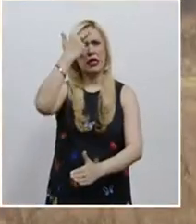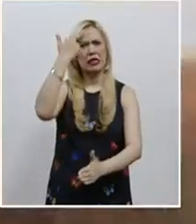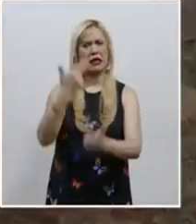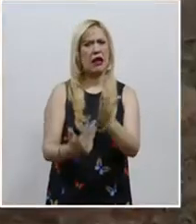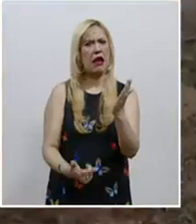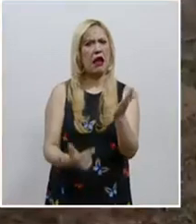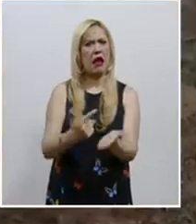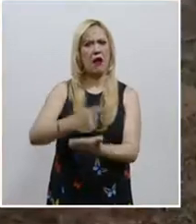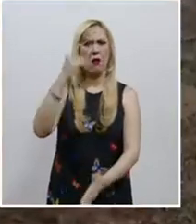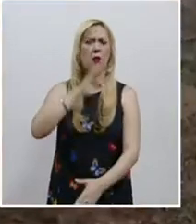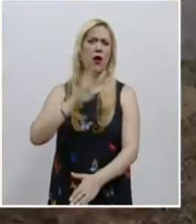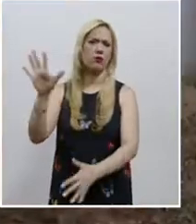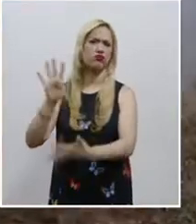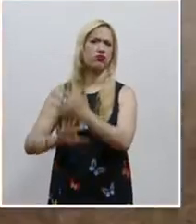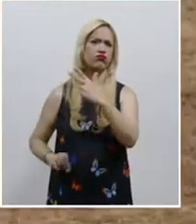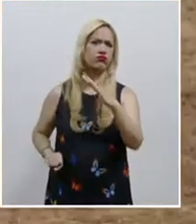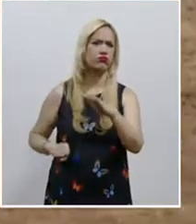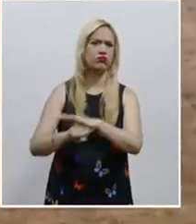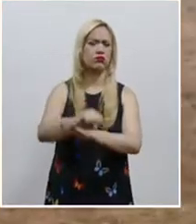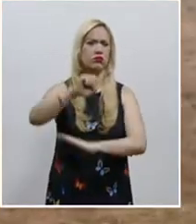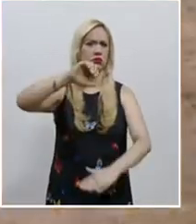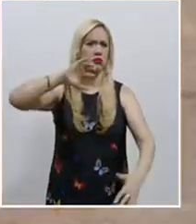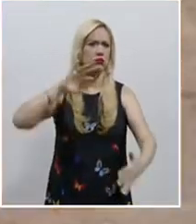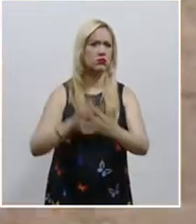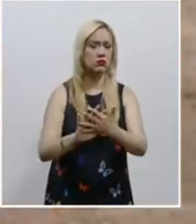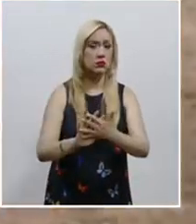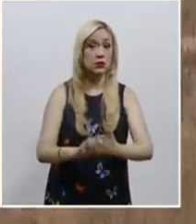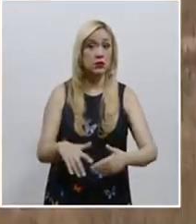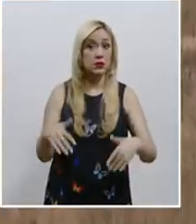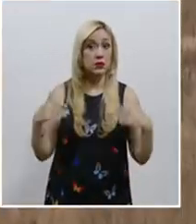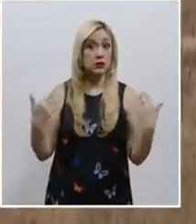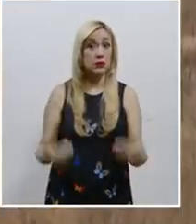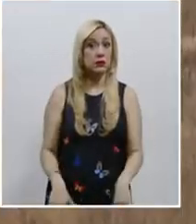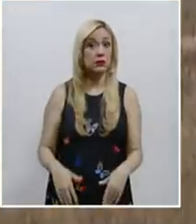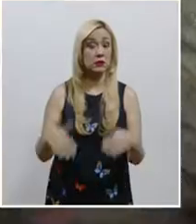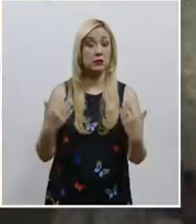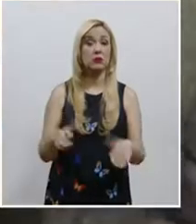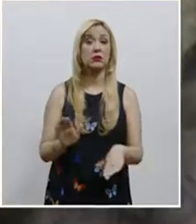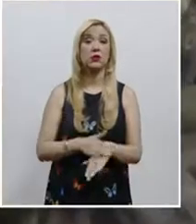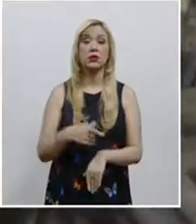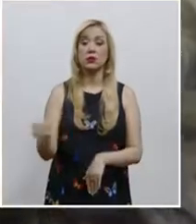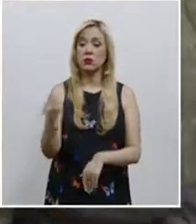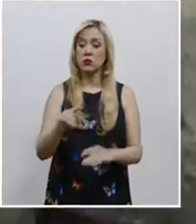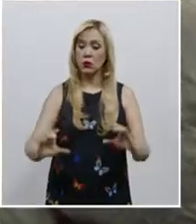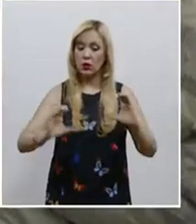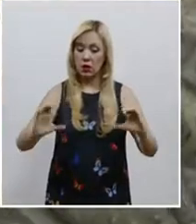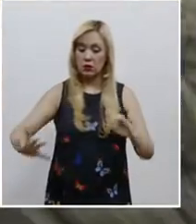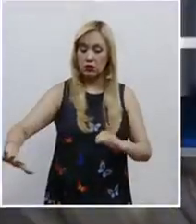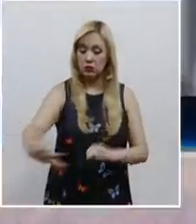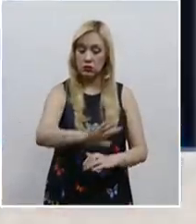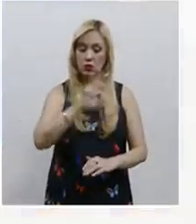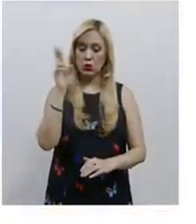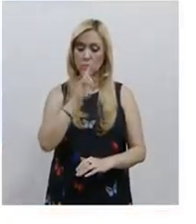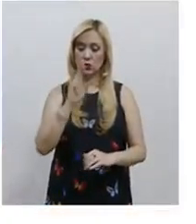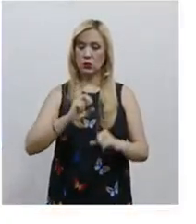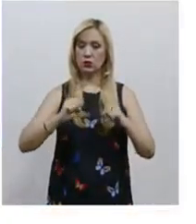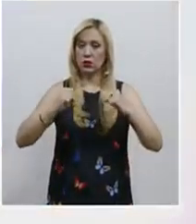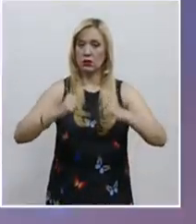Estado, al mismo nivel de las acciones que representan una amenaza para la seguridad nacional.